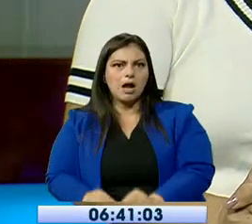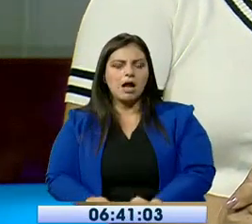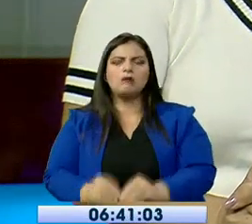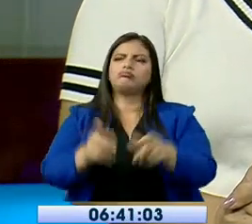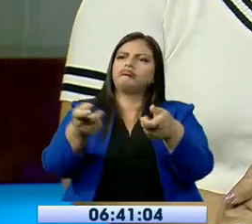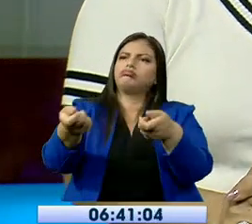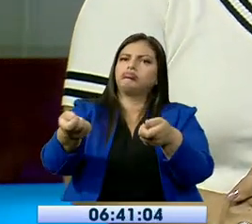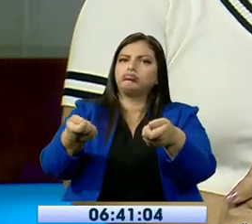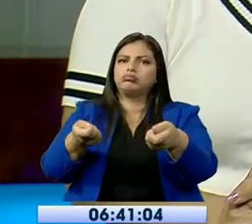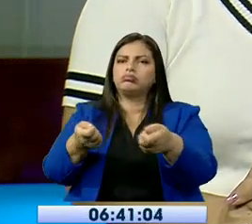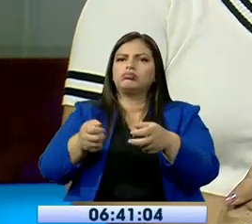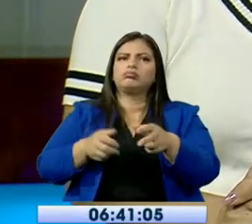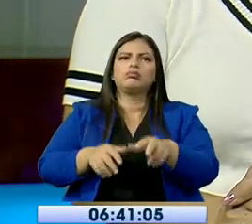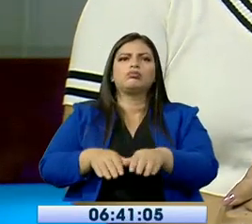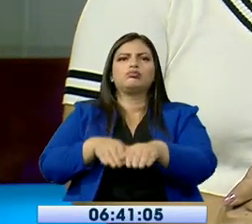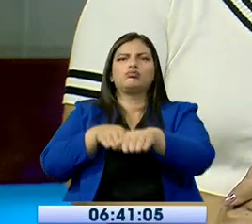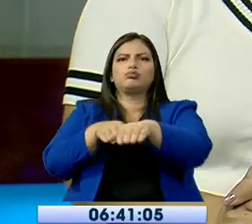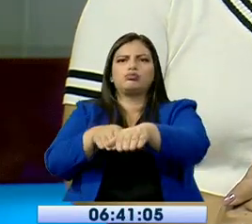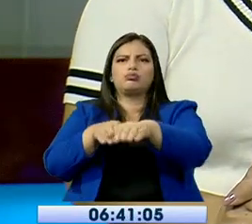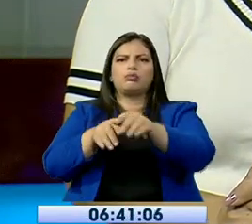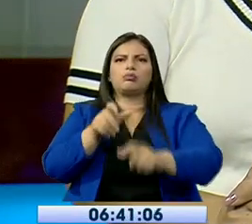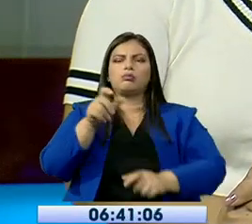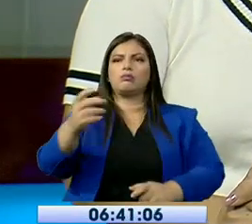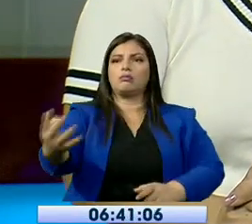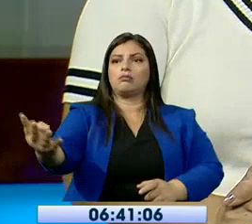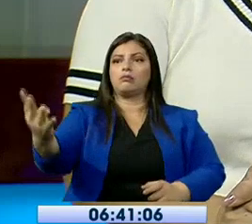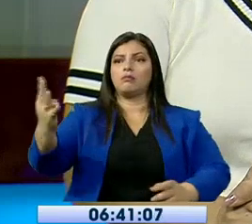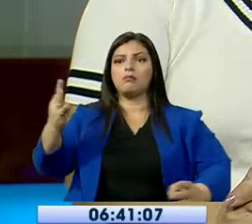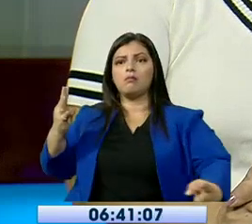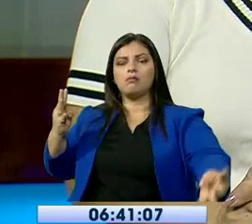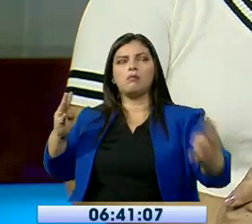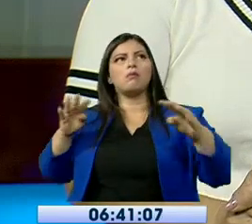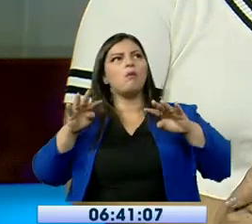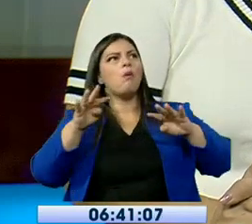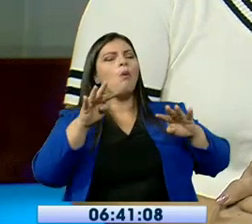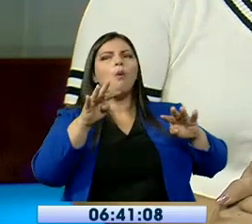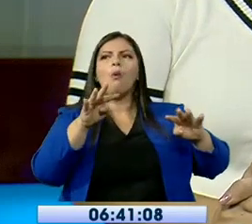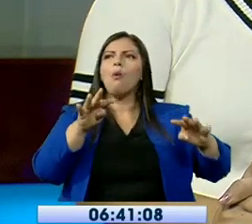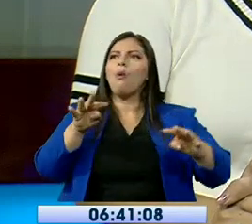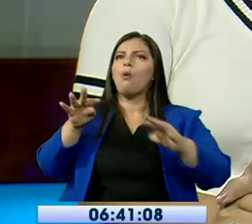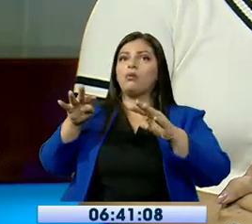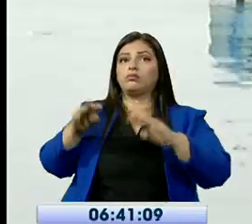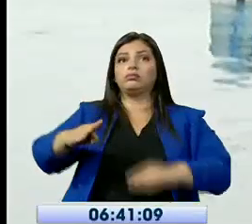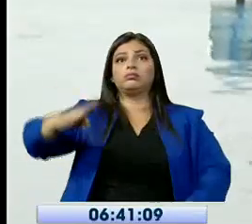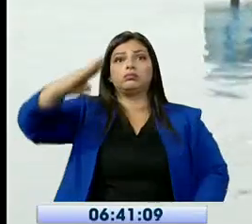espectáculo, demostrando parte de sus actividades en el mar.